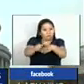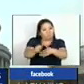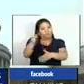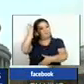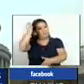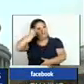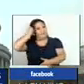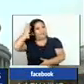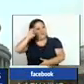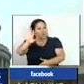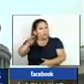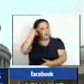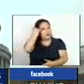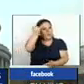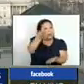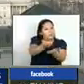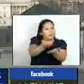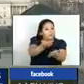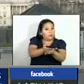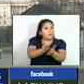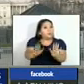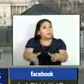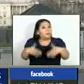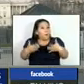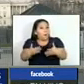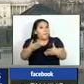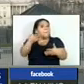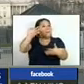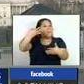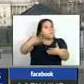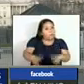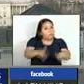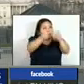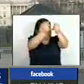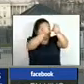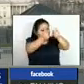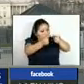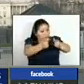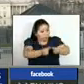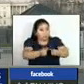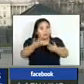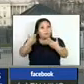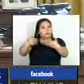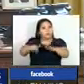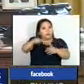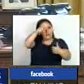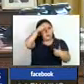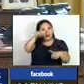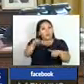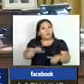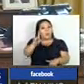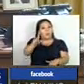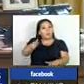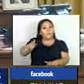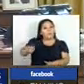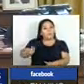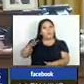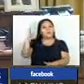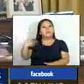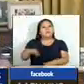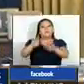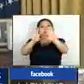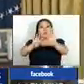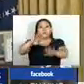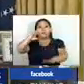críticas ante la iniciativa debido a la considerable suma de dinero solicitada a un mes y haberse aprobado un presupuesto de 900 millones